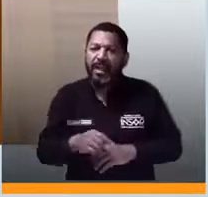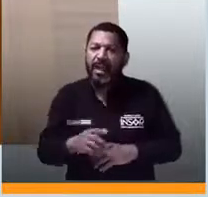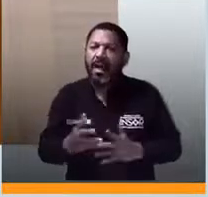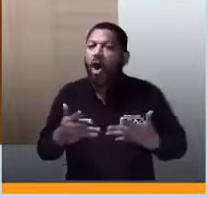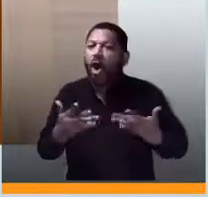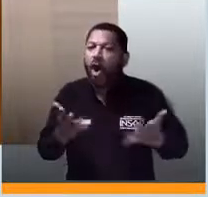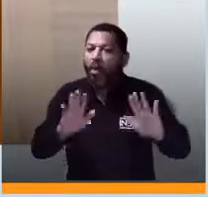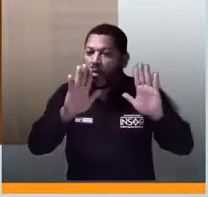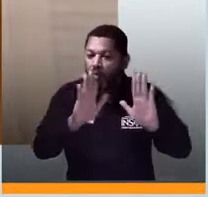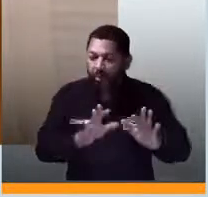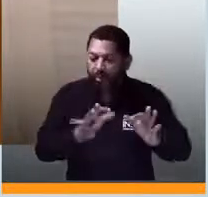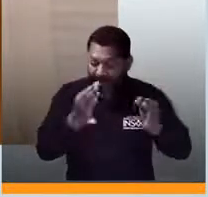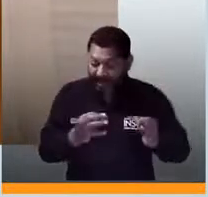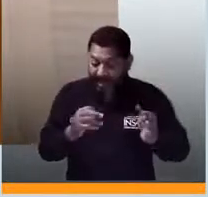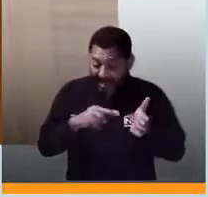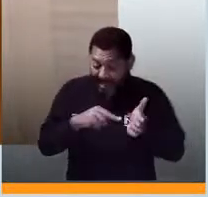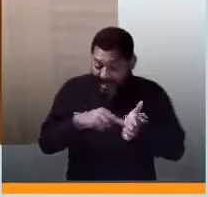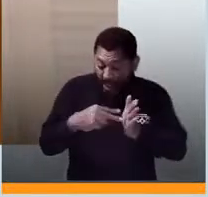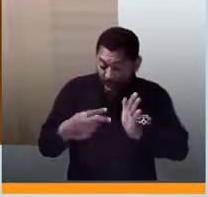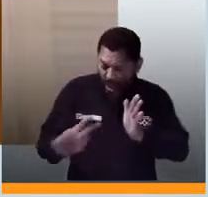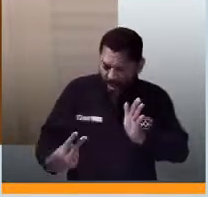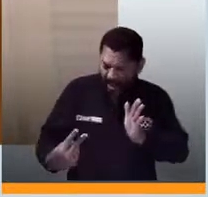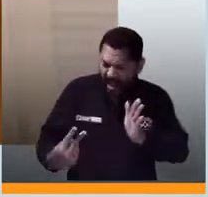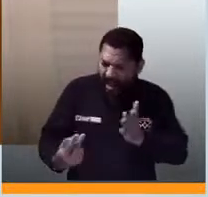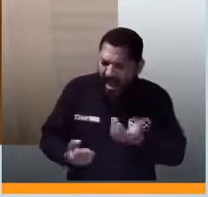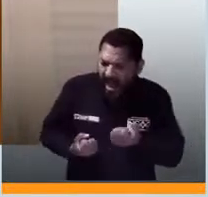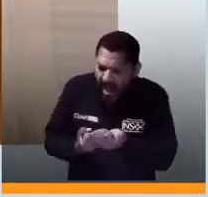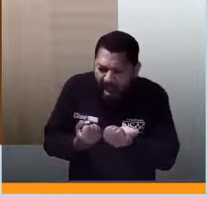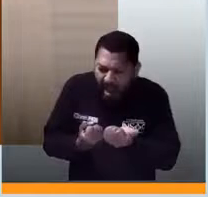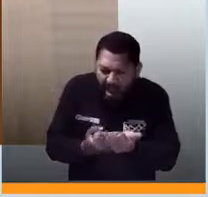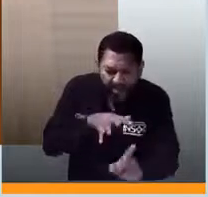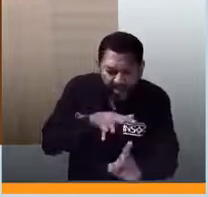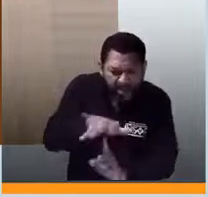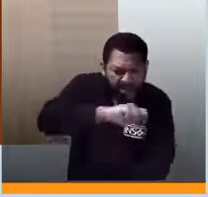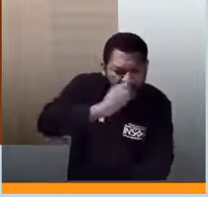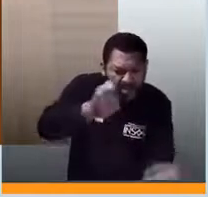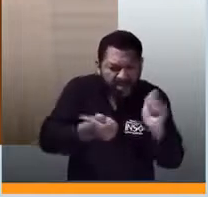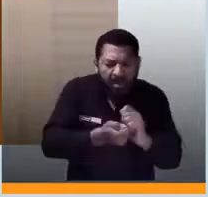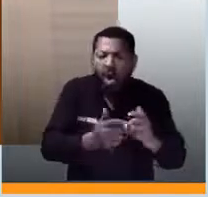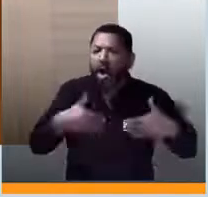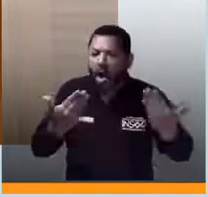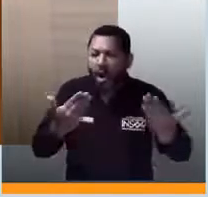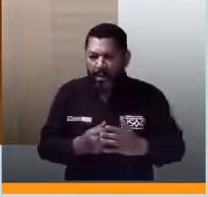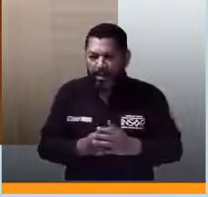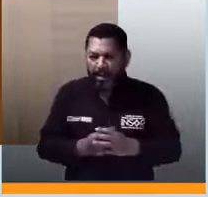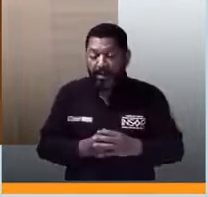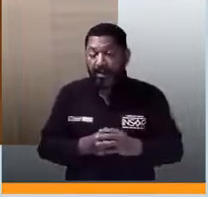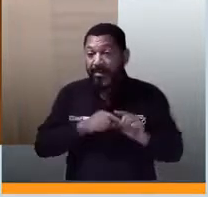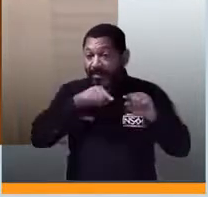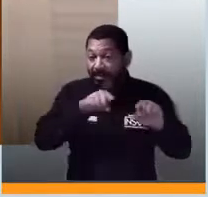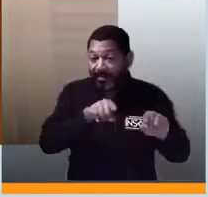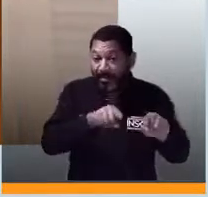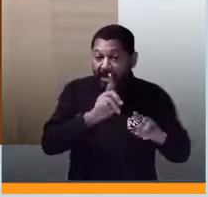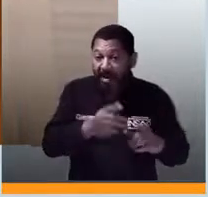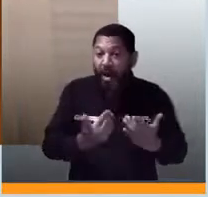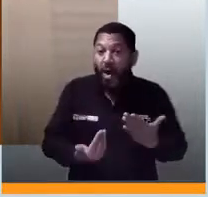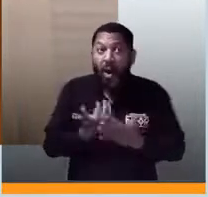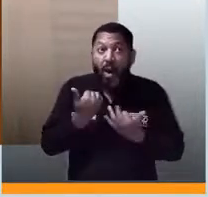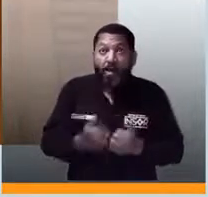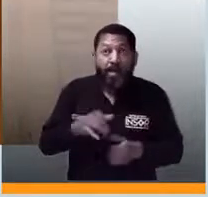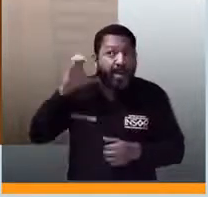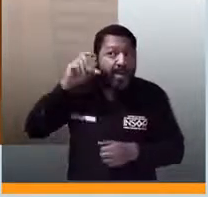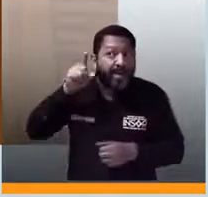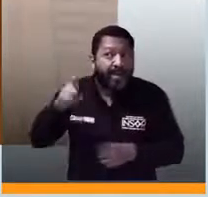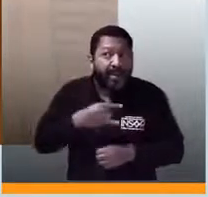la tecnología apoyando estos procesos de cambio y cuál es el rol que ustedes le están viendo en este momento en